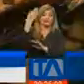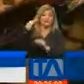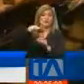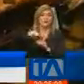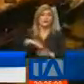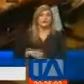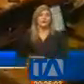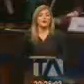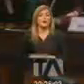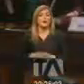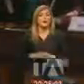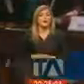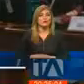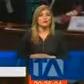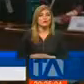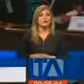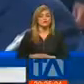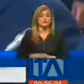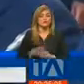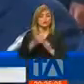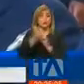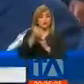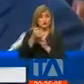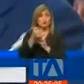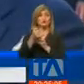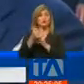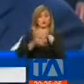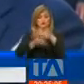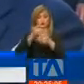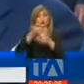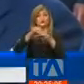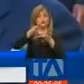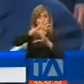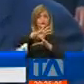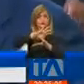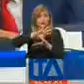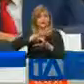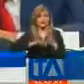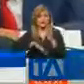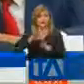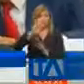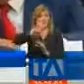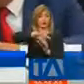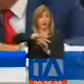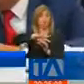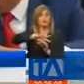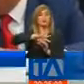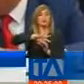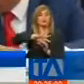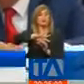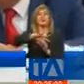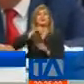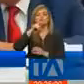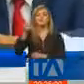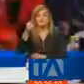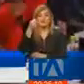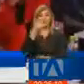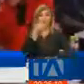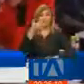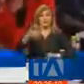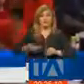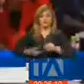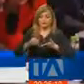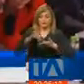anteriores. Ahora, durante los últimos periodos legislativos, los asambleístas más votados fueron designados presidentes de la